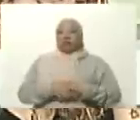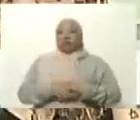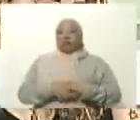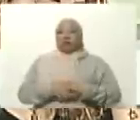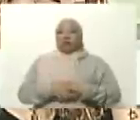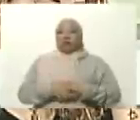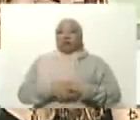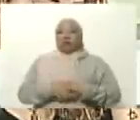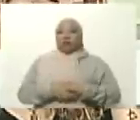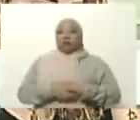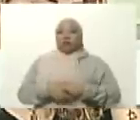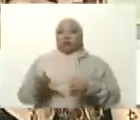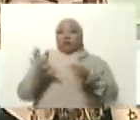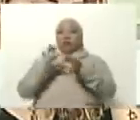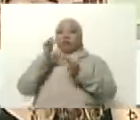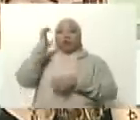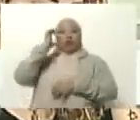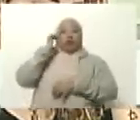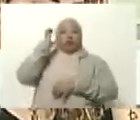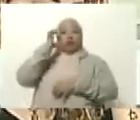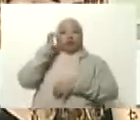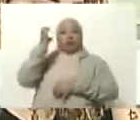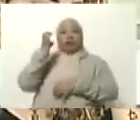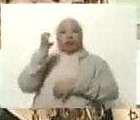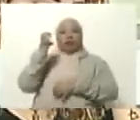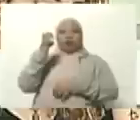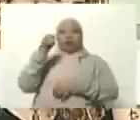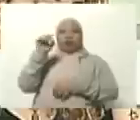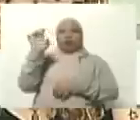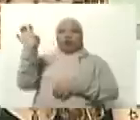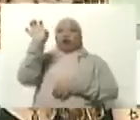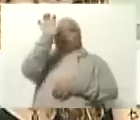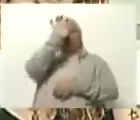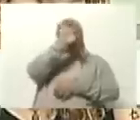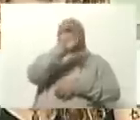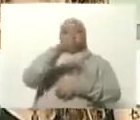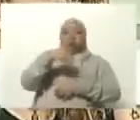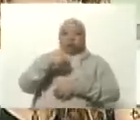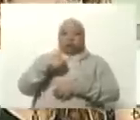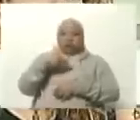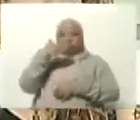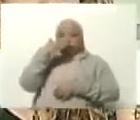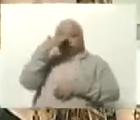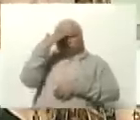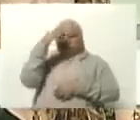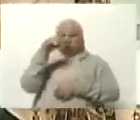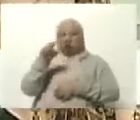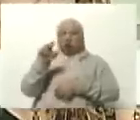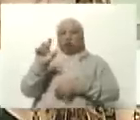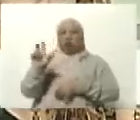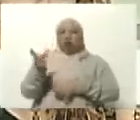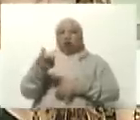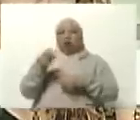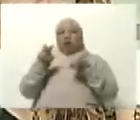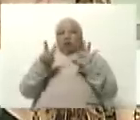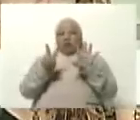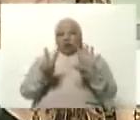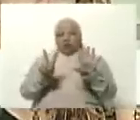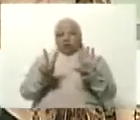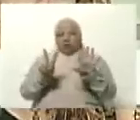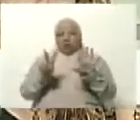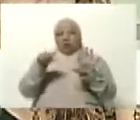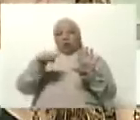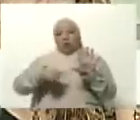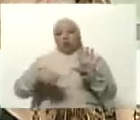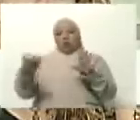Buenas tardes, Hugo. La Unión Europea, a regañadientes, ¿no?, algunos países y los llamados países del G7, introducen oficialmente desde